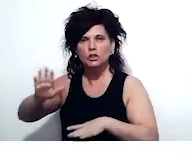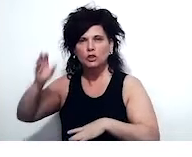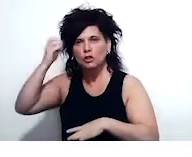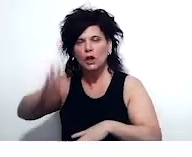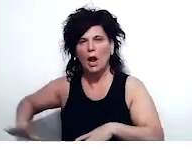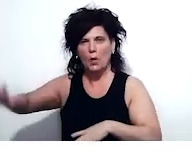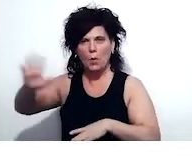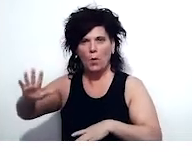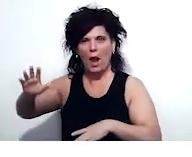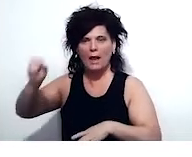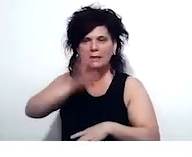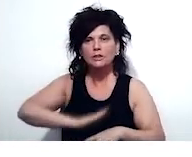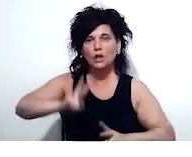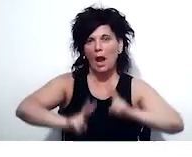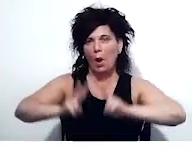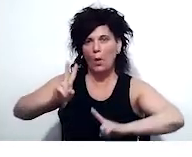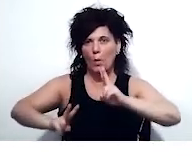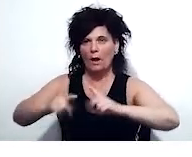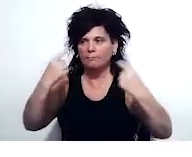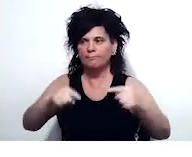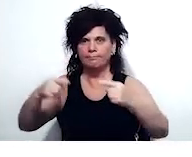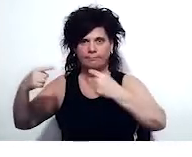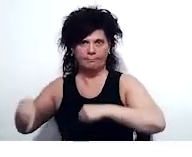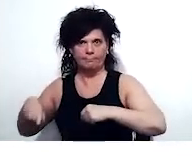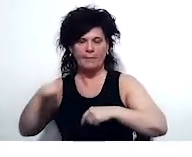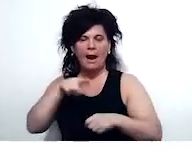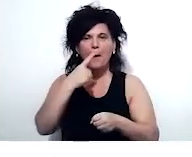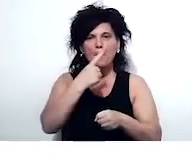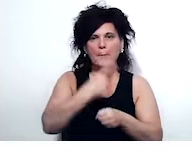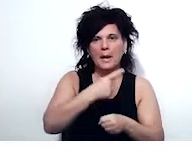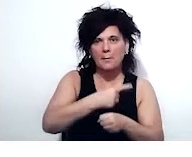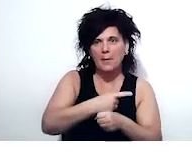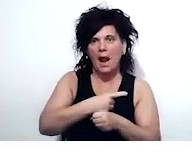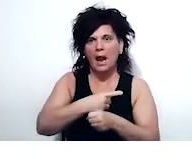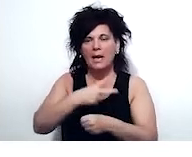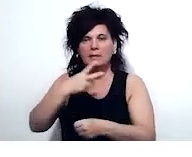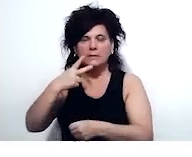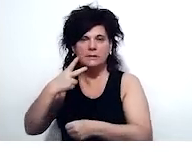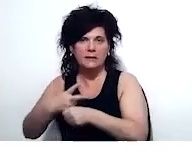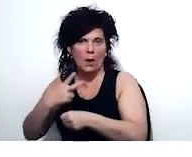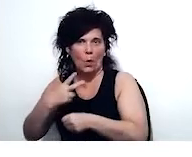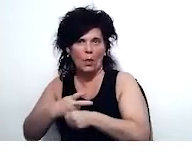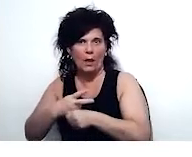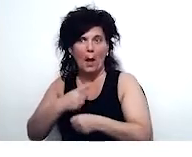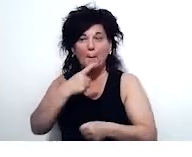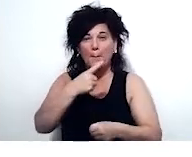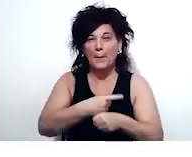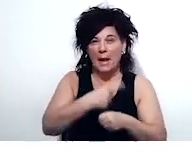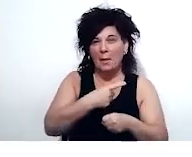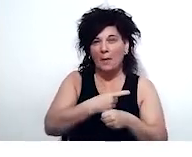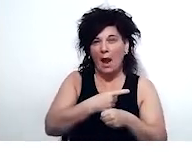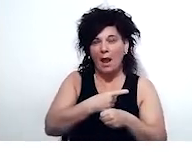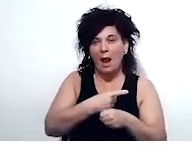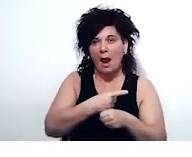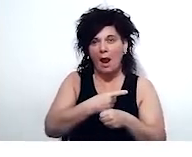y zonas urbanas. Acá tenemos primaria, secundaria de los primeros años y secundaria de los segundos años. En primaria hay